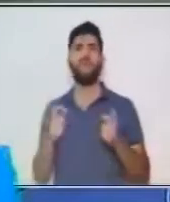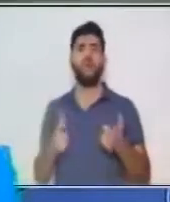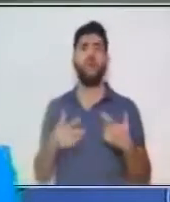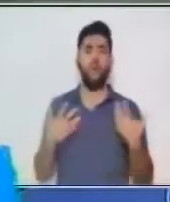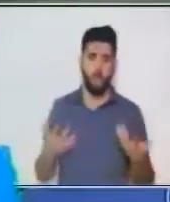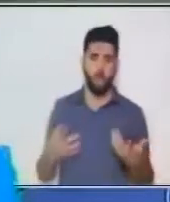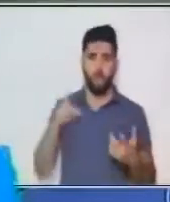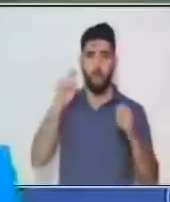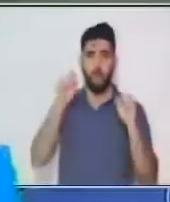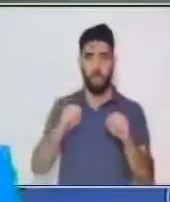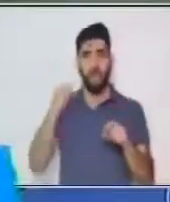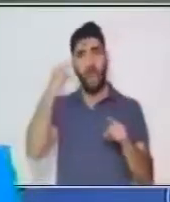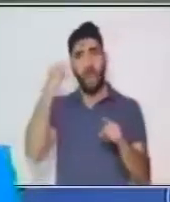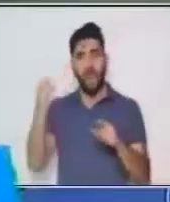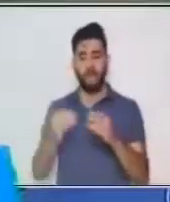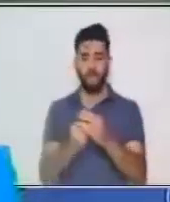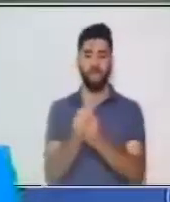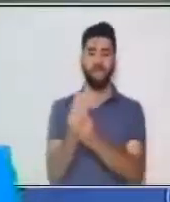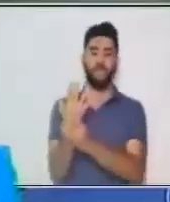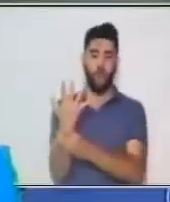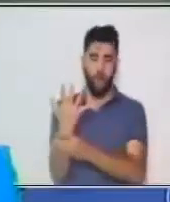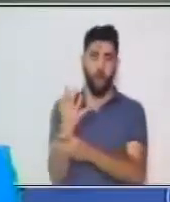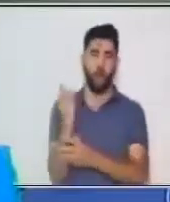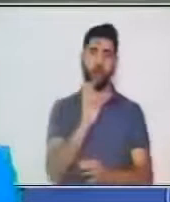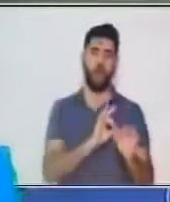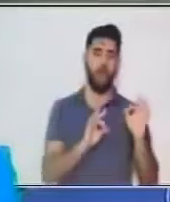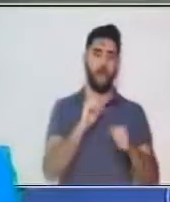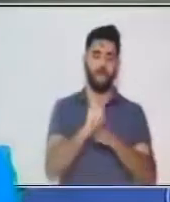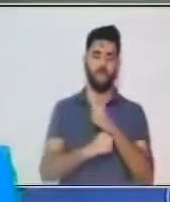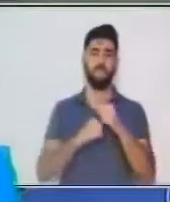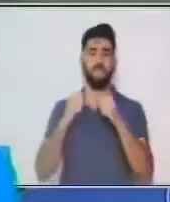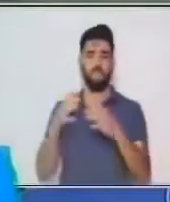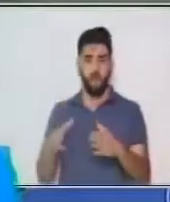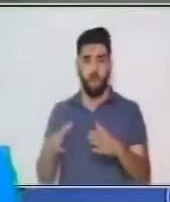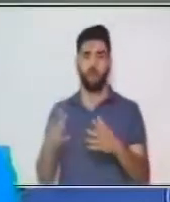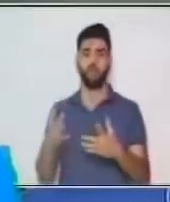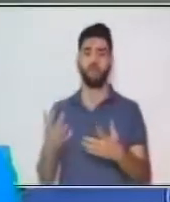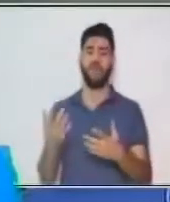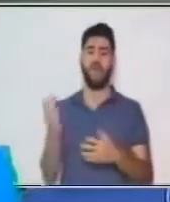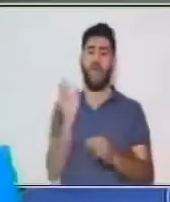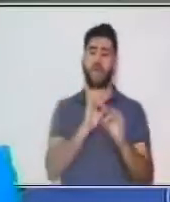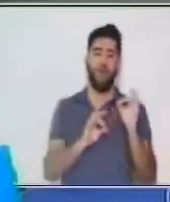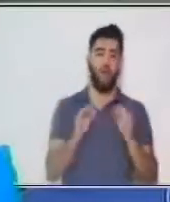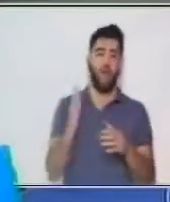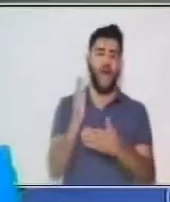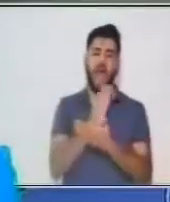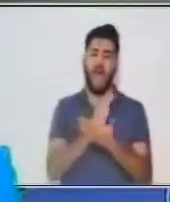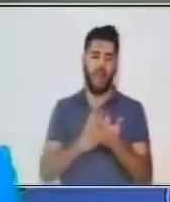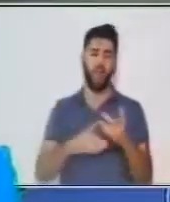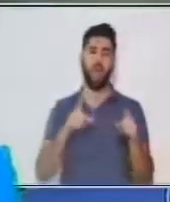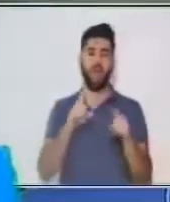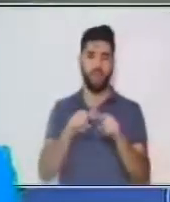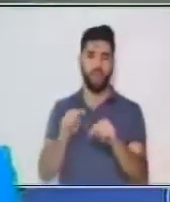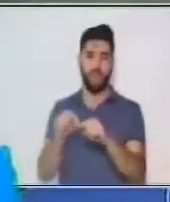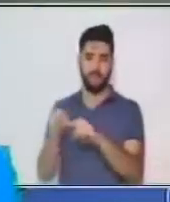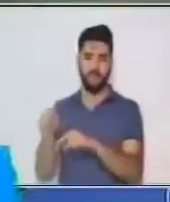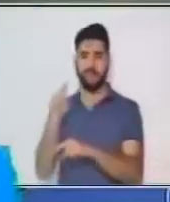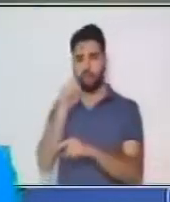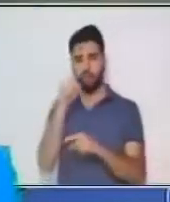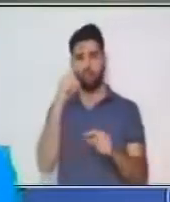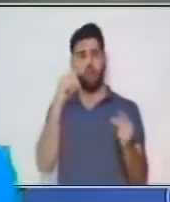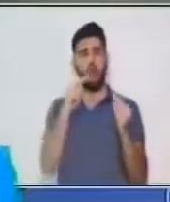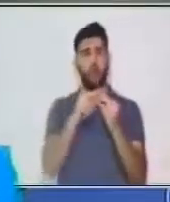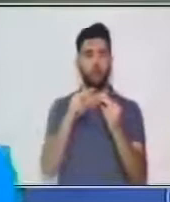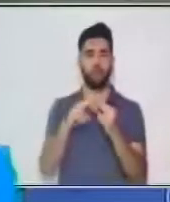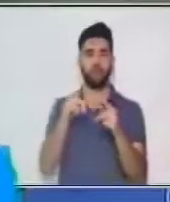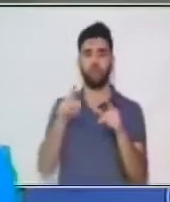Puedes imaginarte unas flores, una fruta, el perfume que utiliza alguna persona en casa. Dependiendo de lo que conoces, es lo que te vas